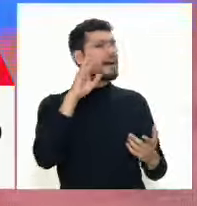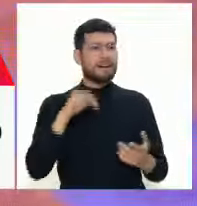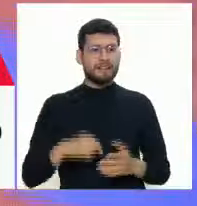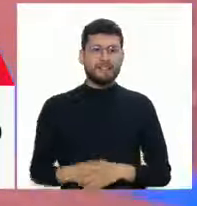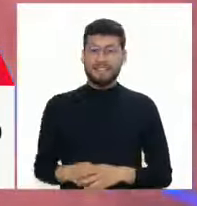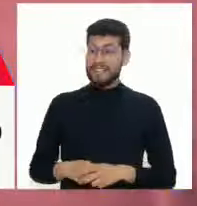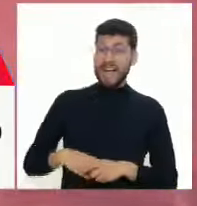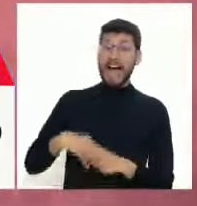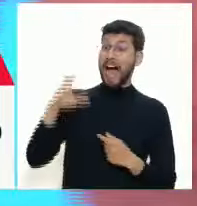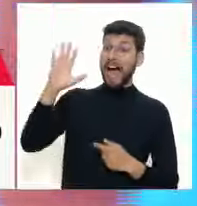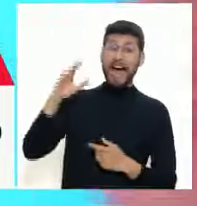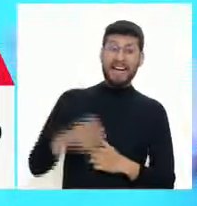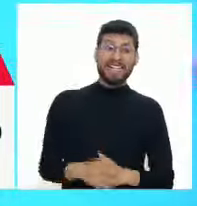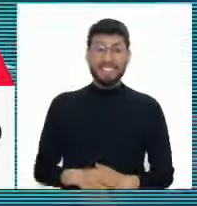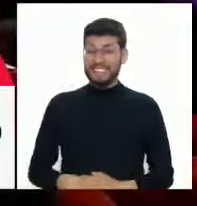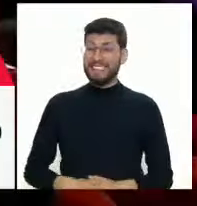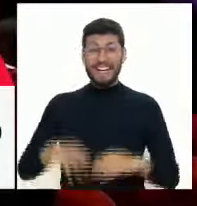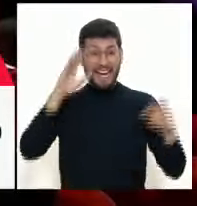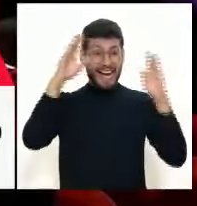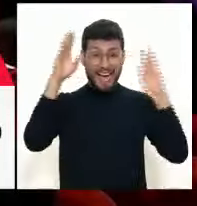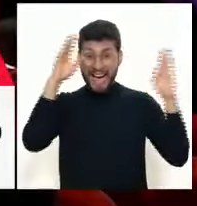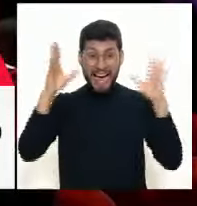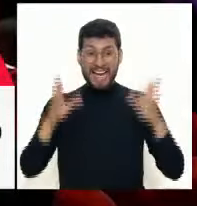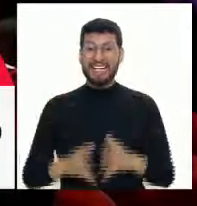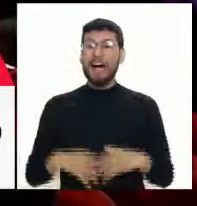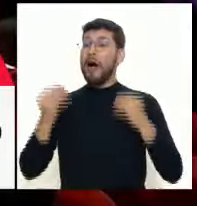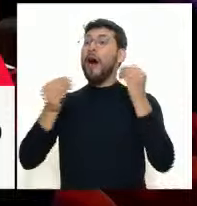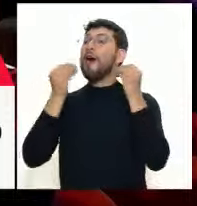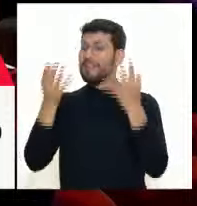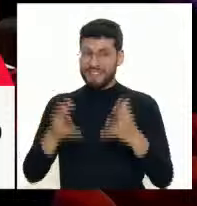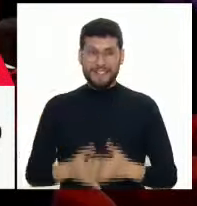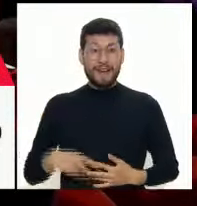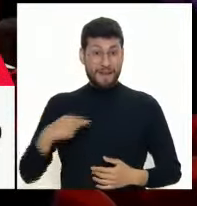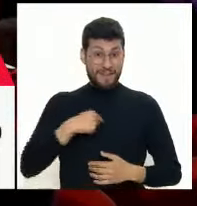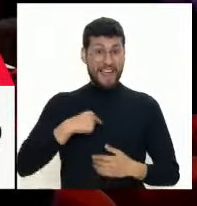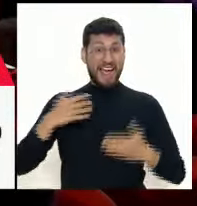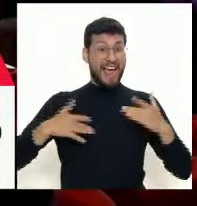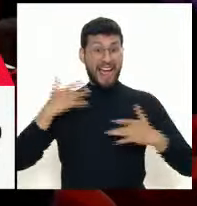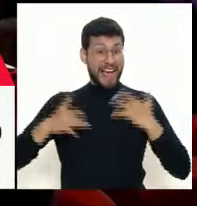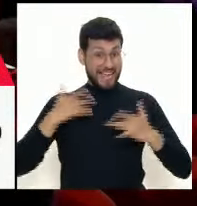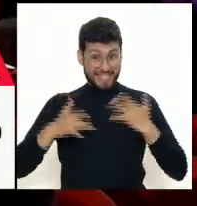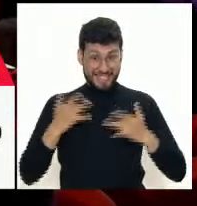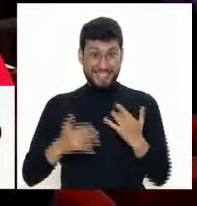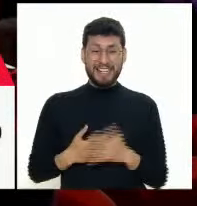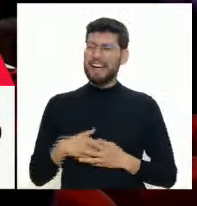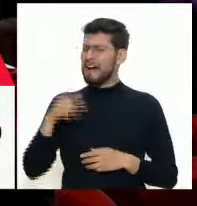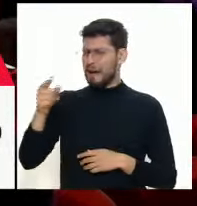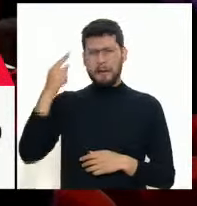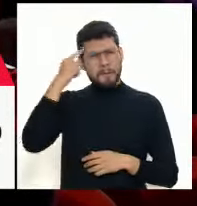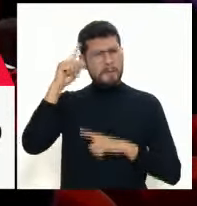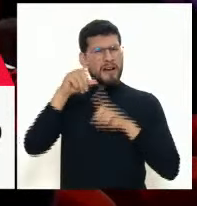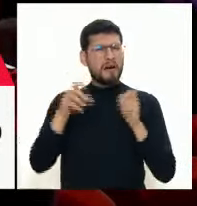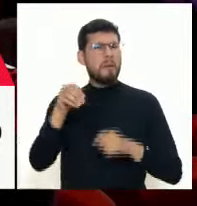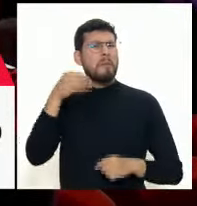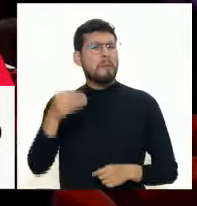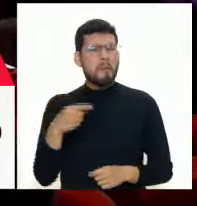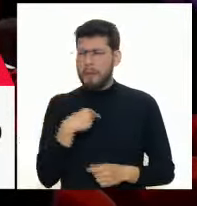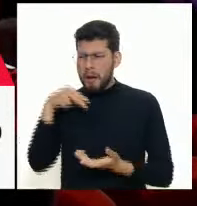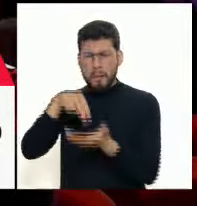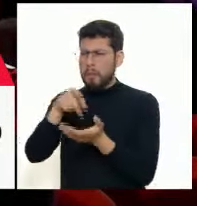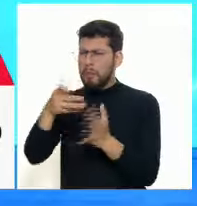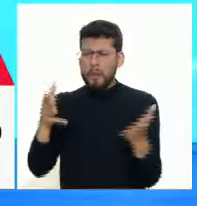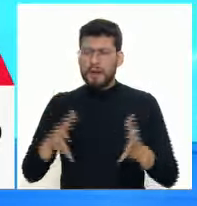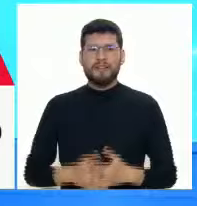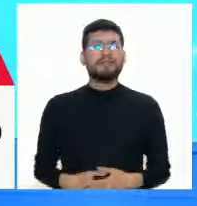¡Hola a todos! ¡Hola Danica! ¡Hola chicas y chicos! ¿Cómo están? Yo estoy muy emocionado. Seguro se preguntarán por qué no estoy ahí con